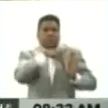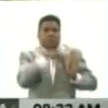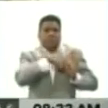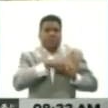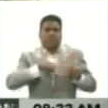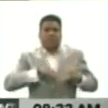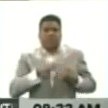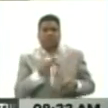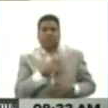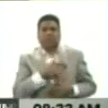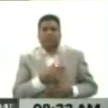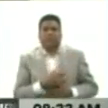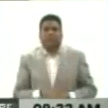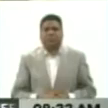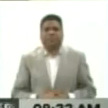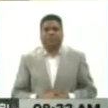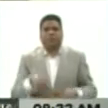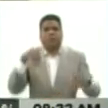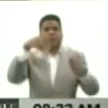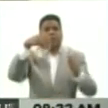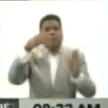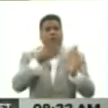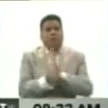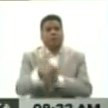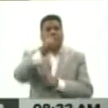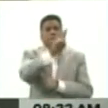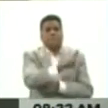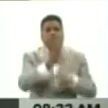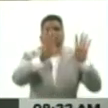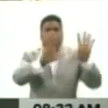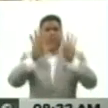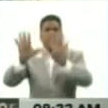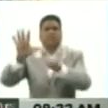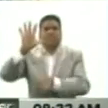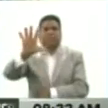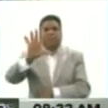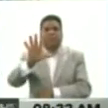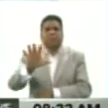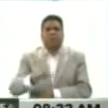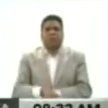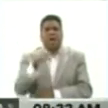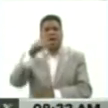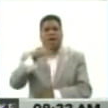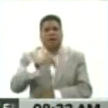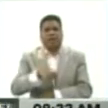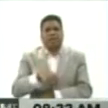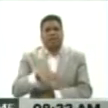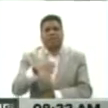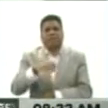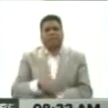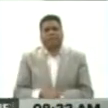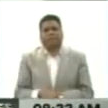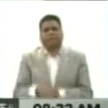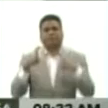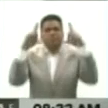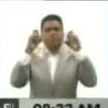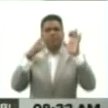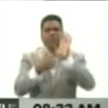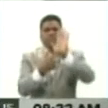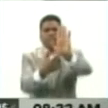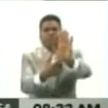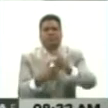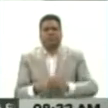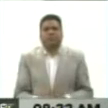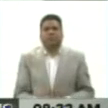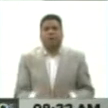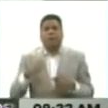nos mandó, por aquí pasó en el año 1995 el huracán Chávez, la Candelaria en el estado Aragua, una fotografía con el comandante.